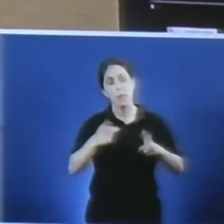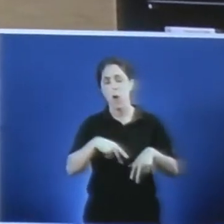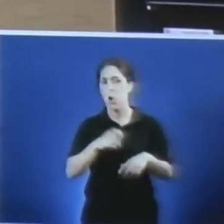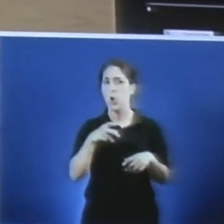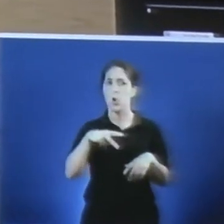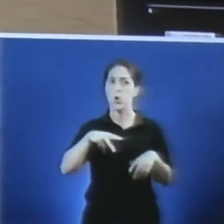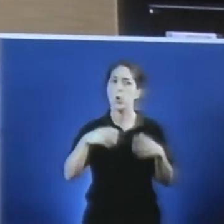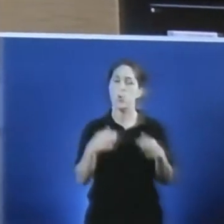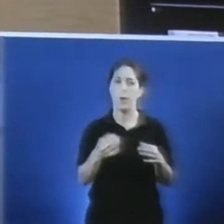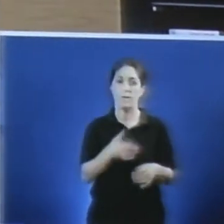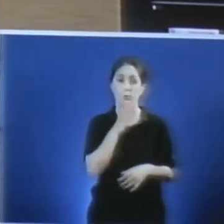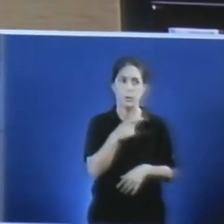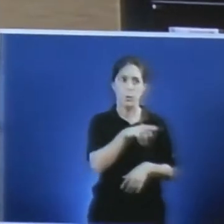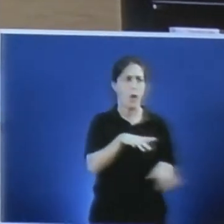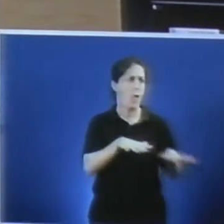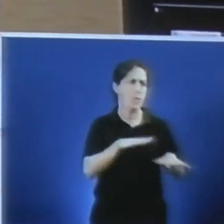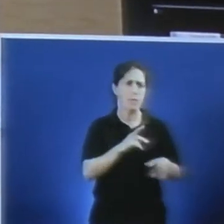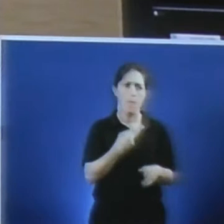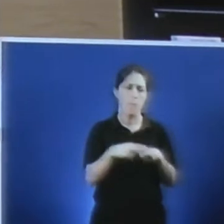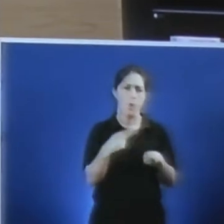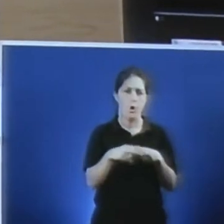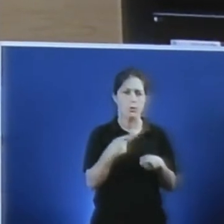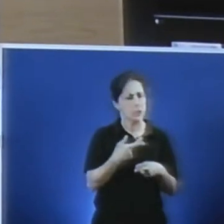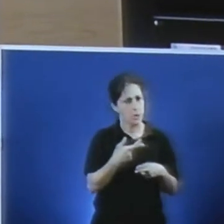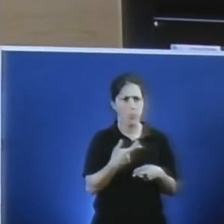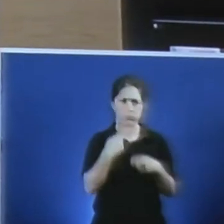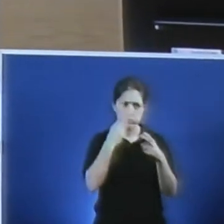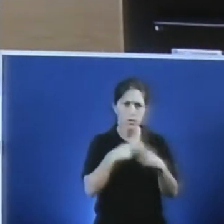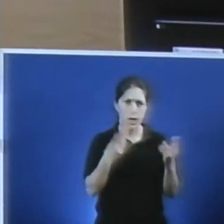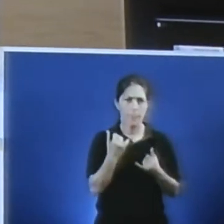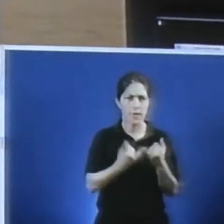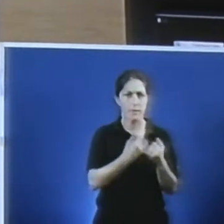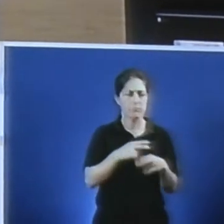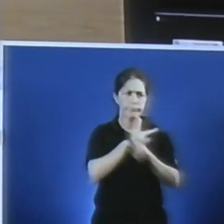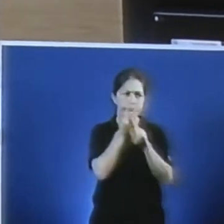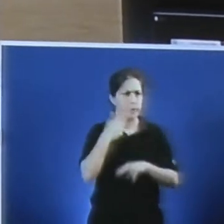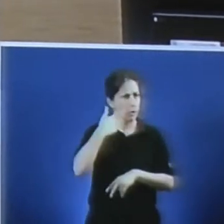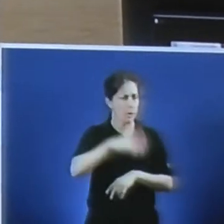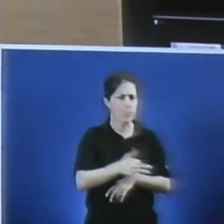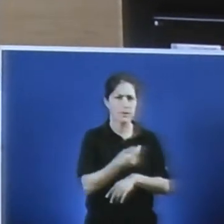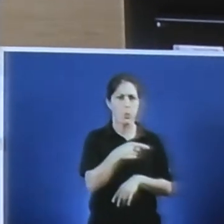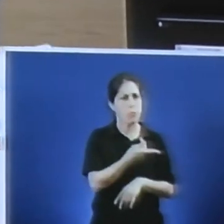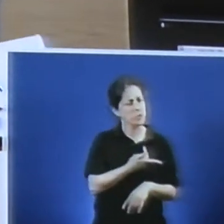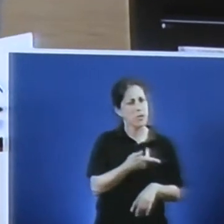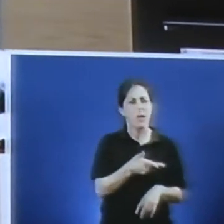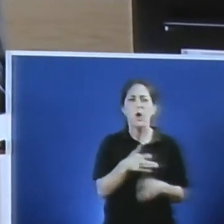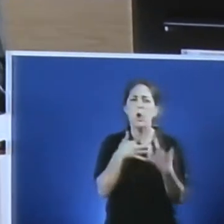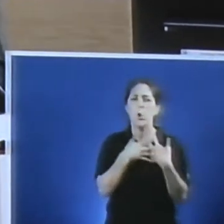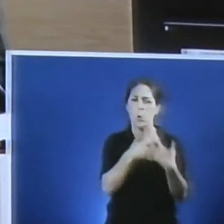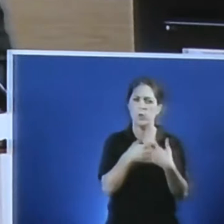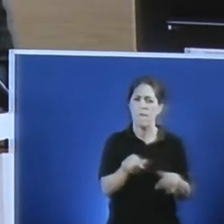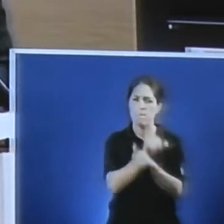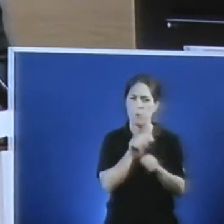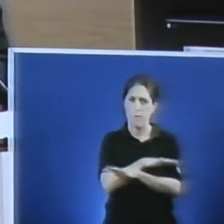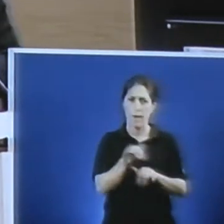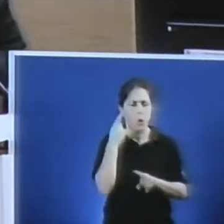persona katiba políticamente eventos internacionales que loitar pacíficamente determinación de